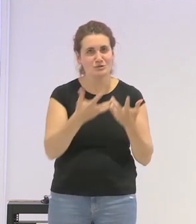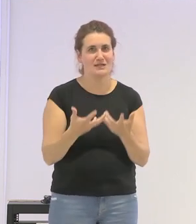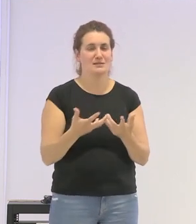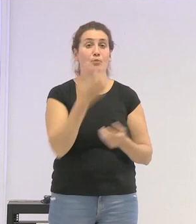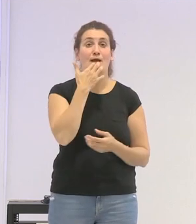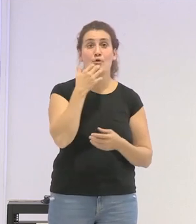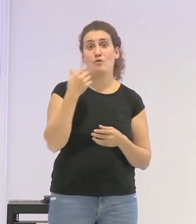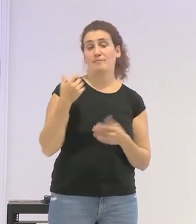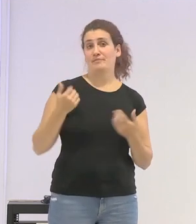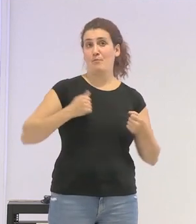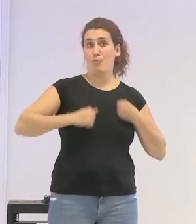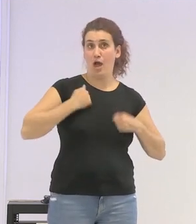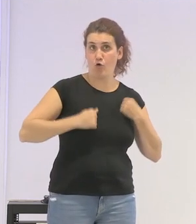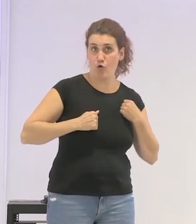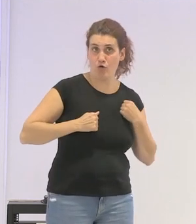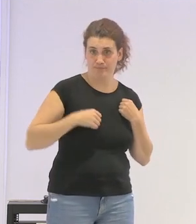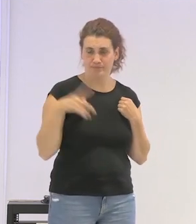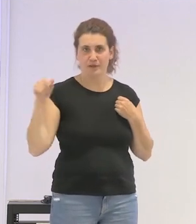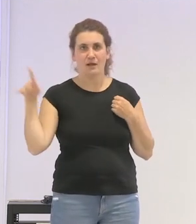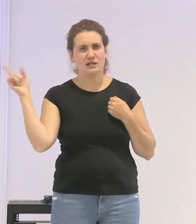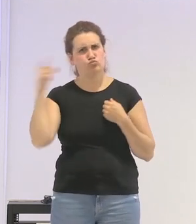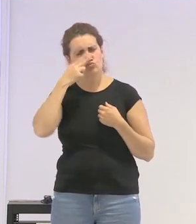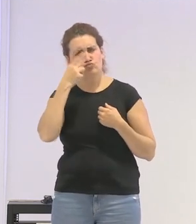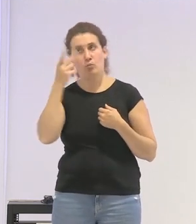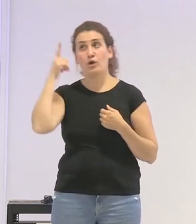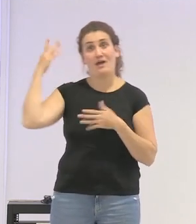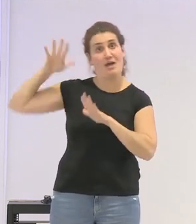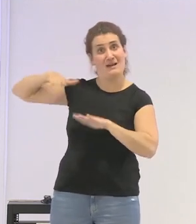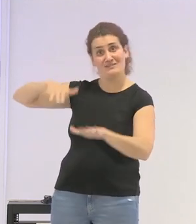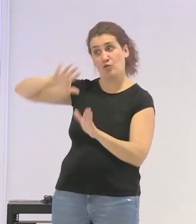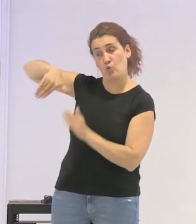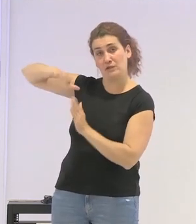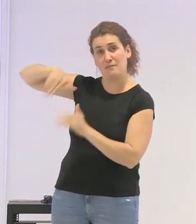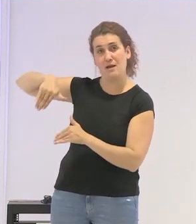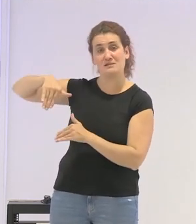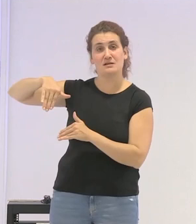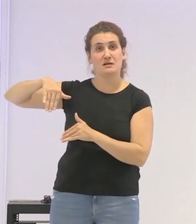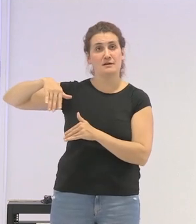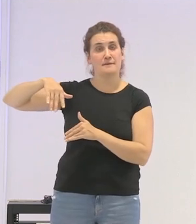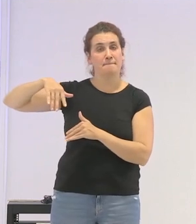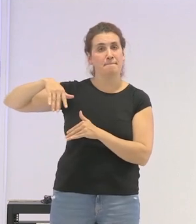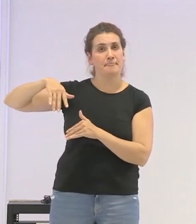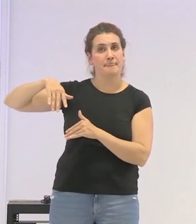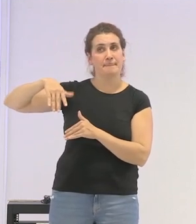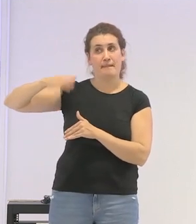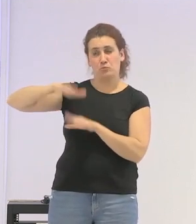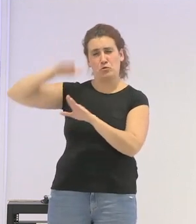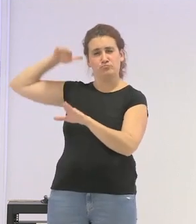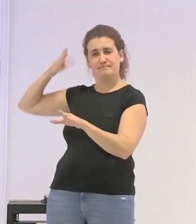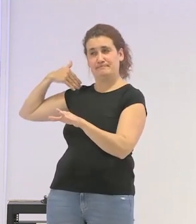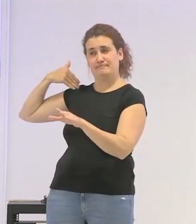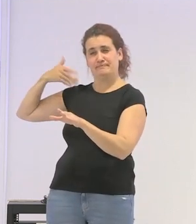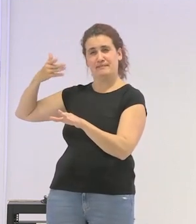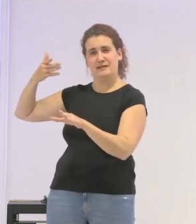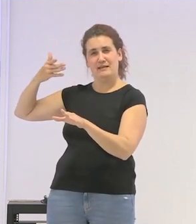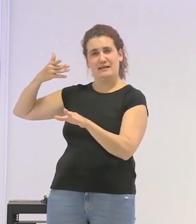Polaco, por ejemplo, es muy interesante porque en las últimas manifestaciones que hubo en el, bueno, el último paso atrás, ¿no?, que se